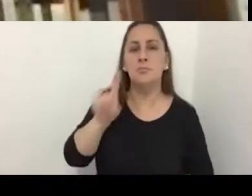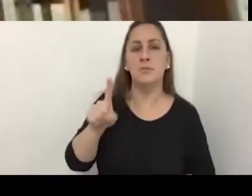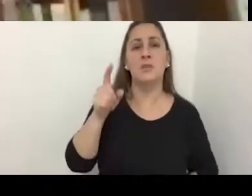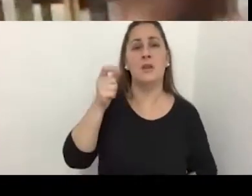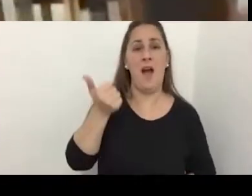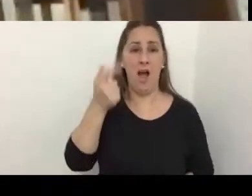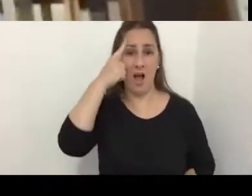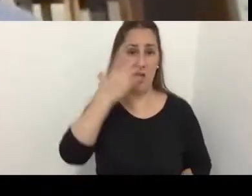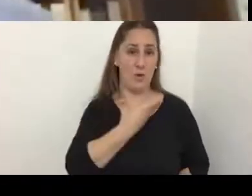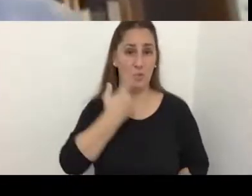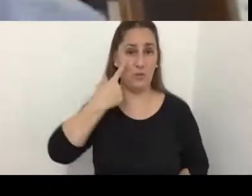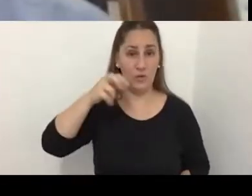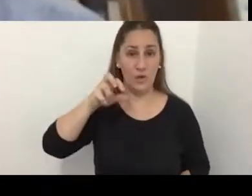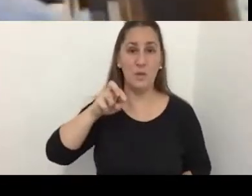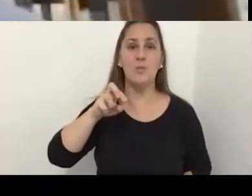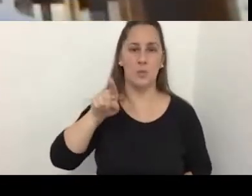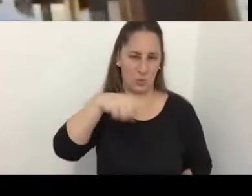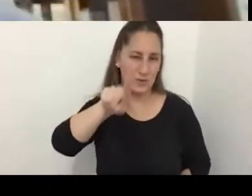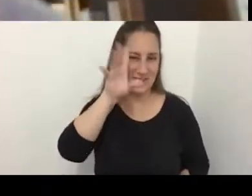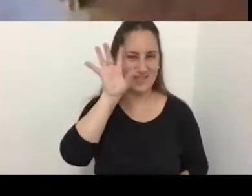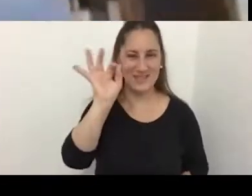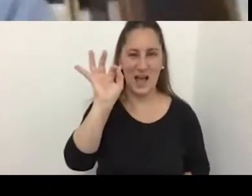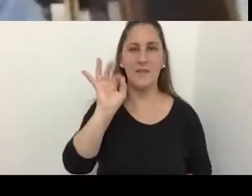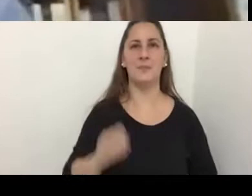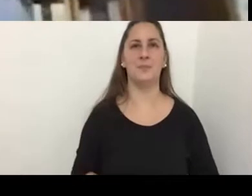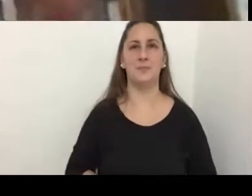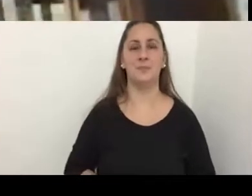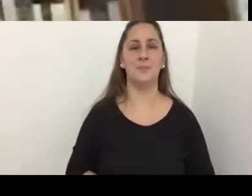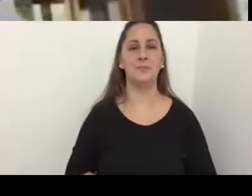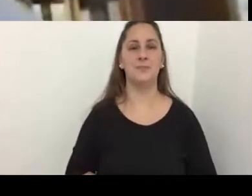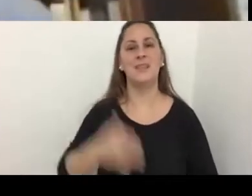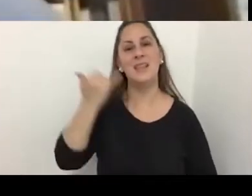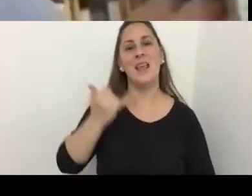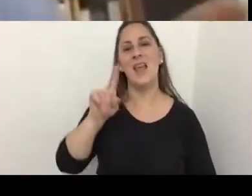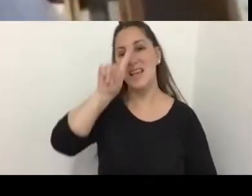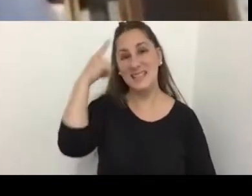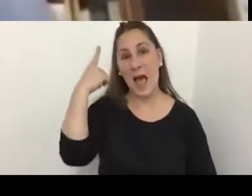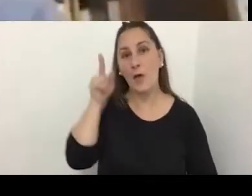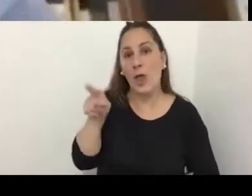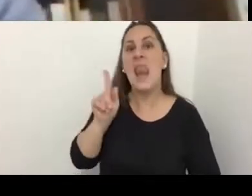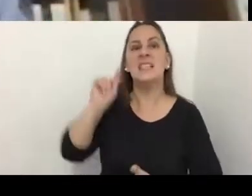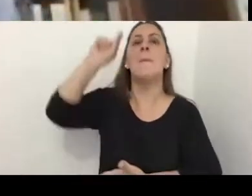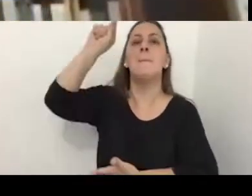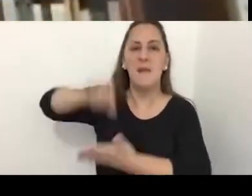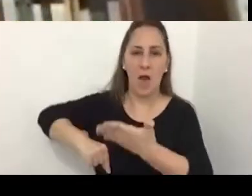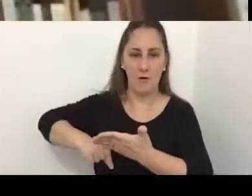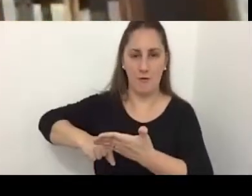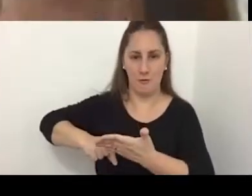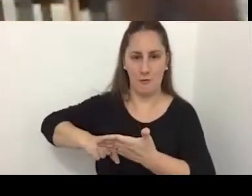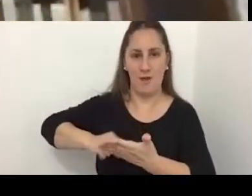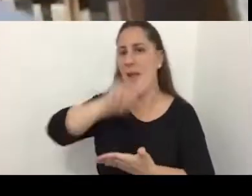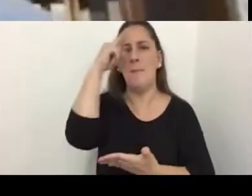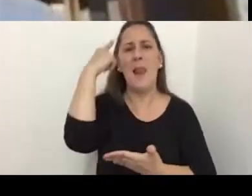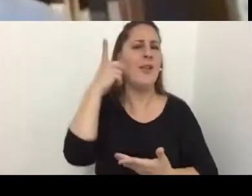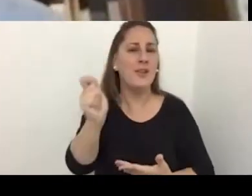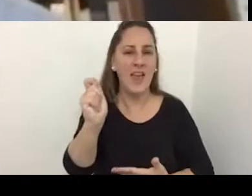ejemplo, ustedes ya lo saben, obviamente, además tienen el Estado empleador. O sea, el empleador es el Estado, con lo